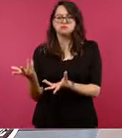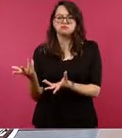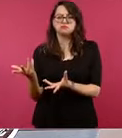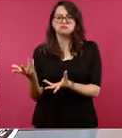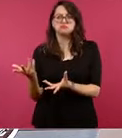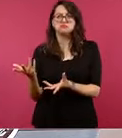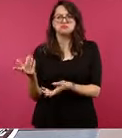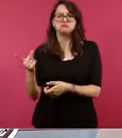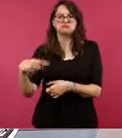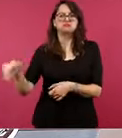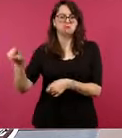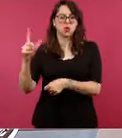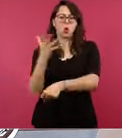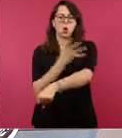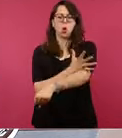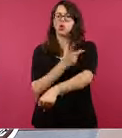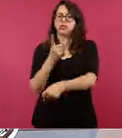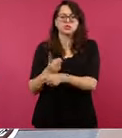francos,